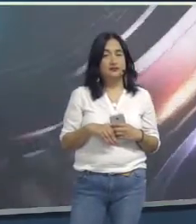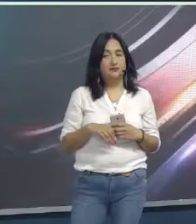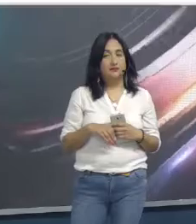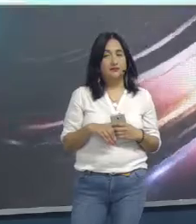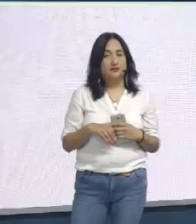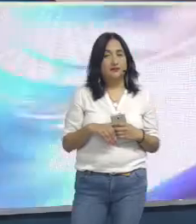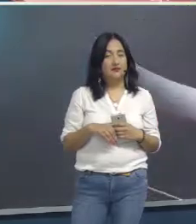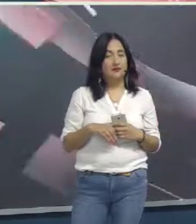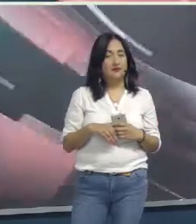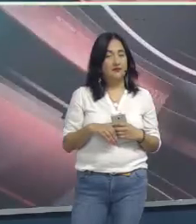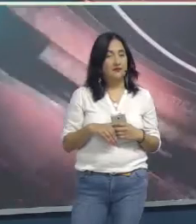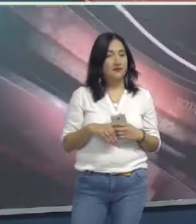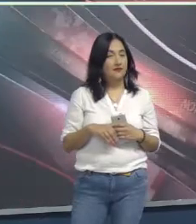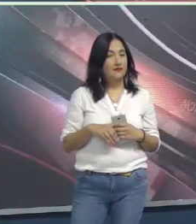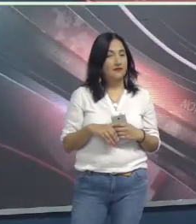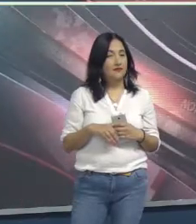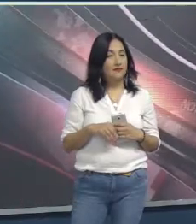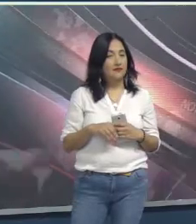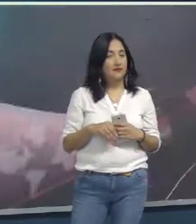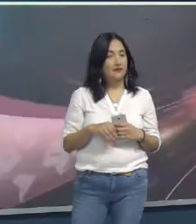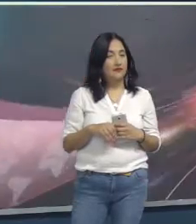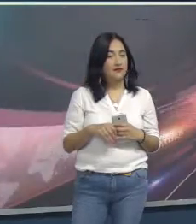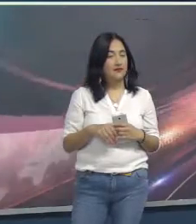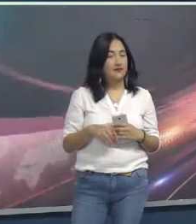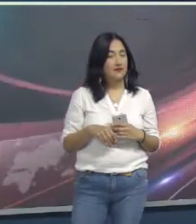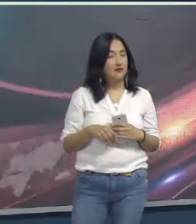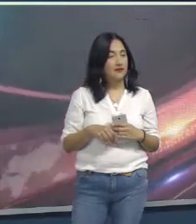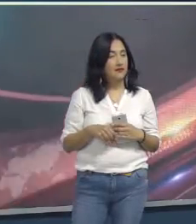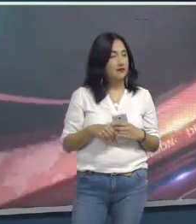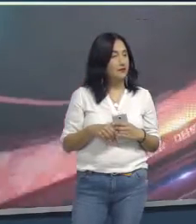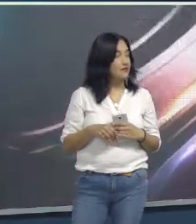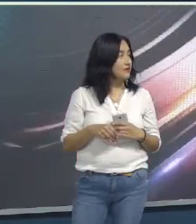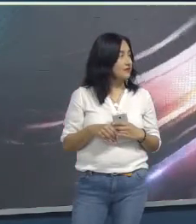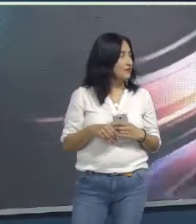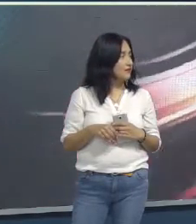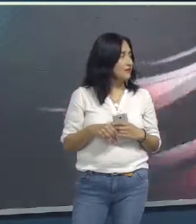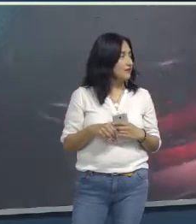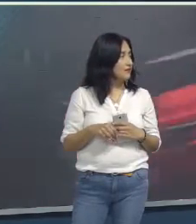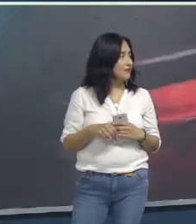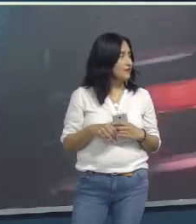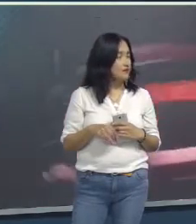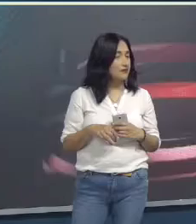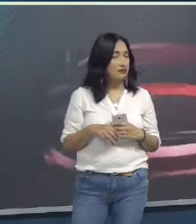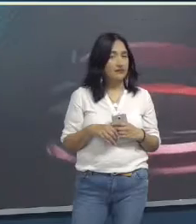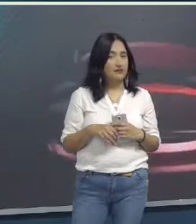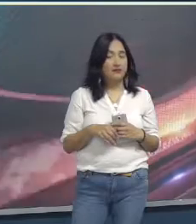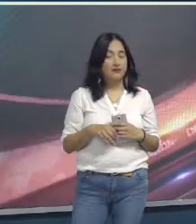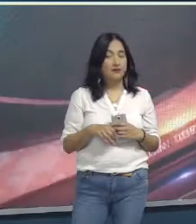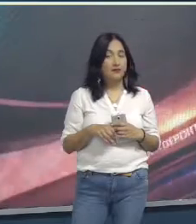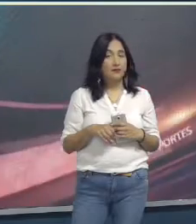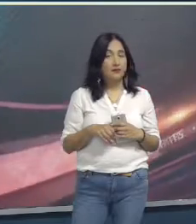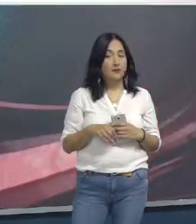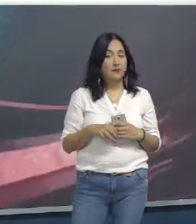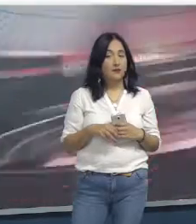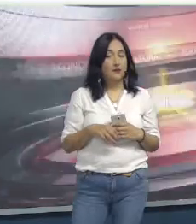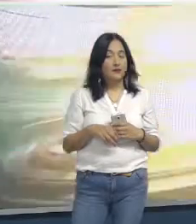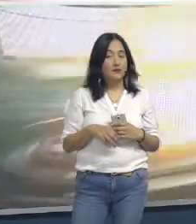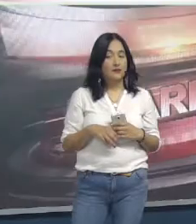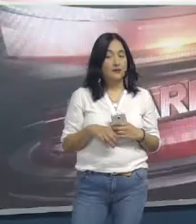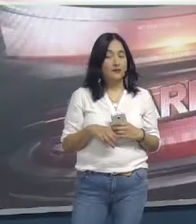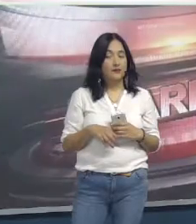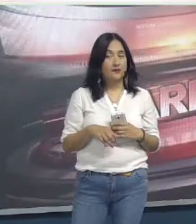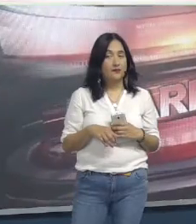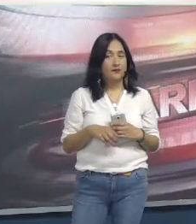¿Con respecto a qué? Con el tema del COVID-19, que se habla, hay versiones de que habrían algunos casos, se está trabajando, se